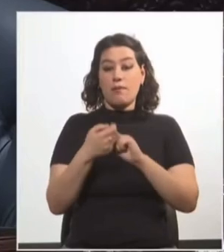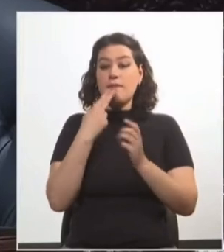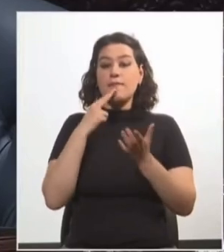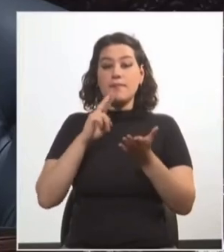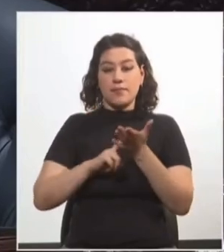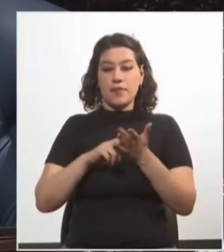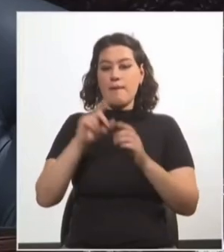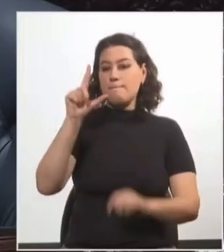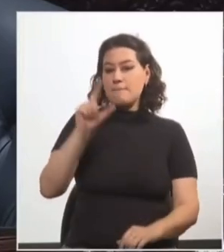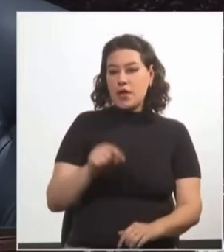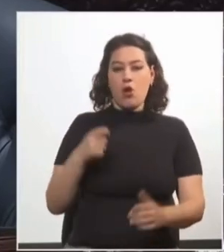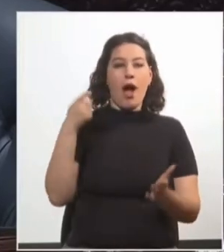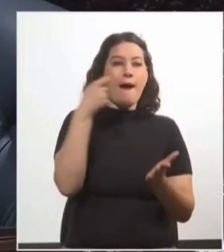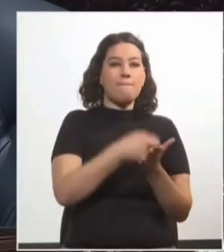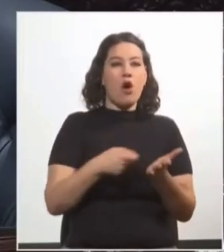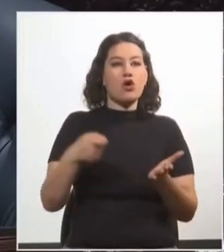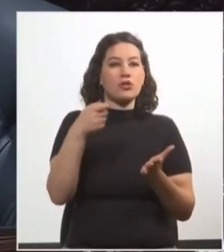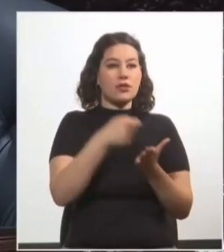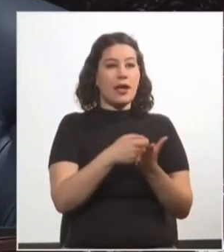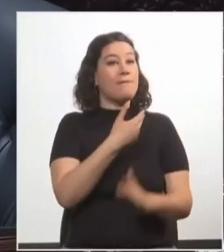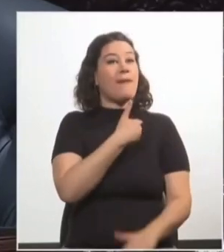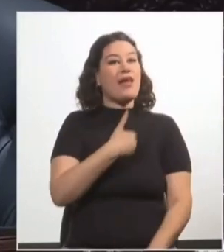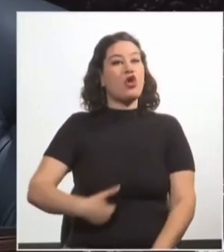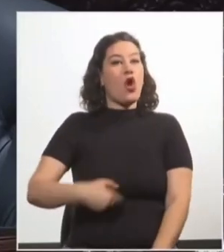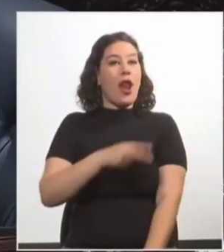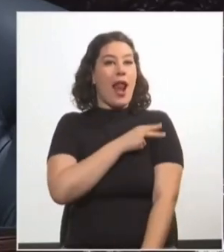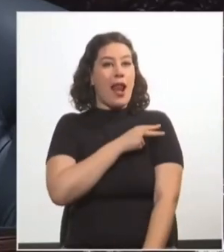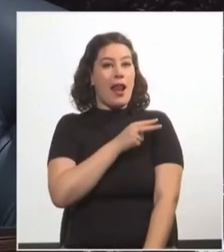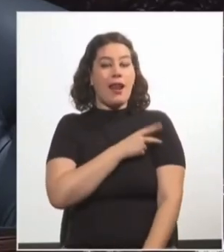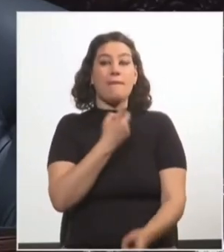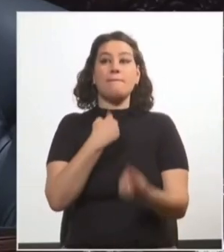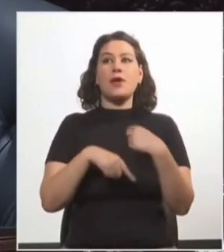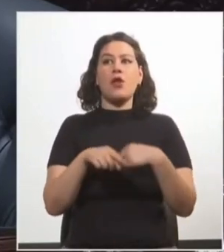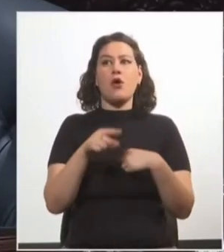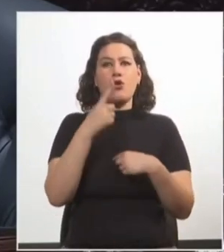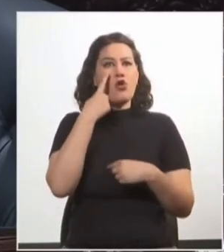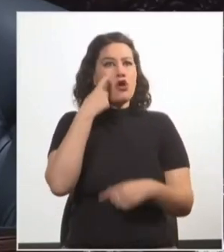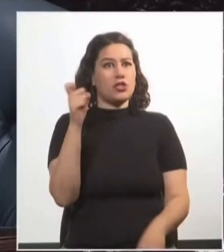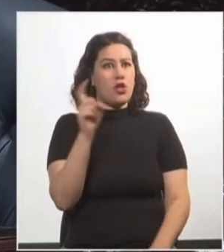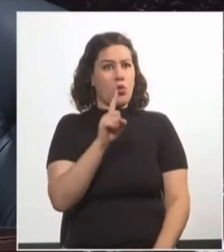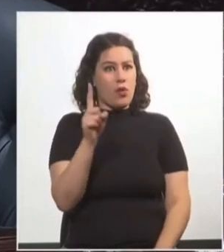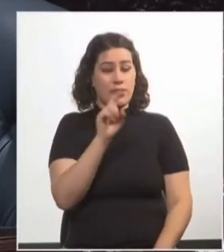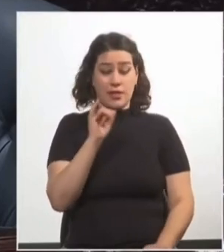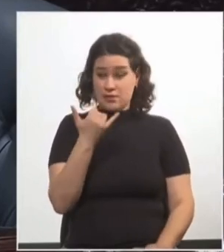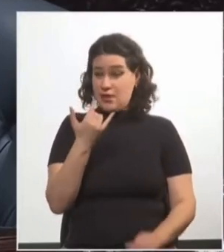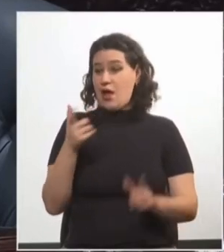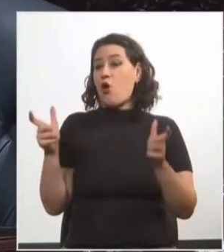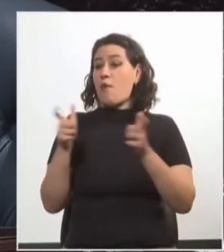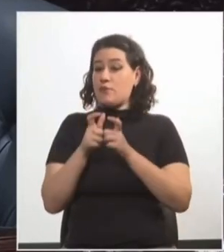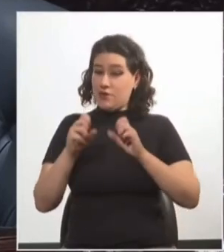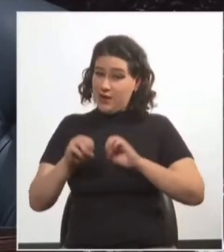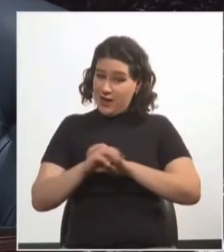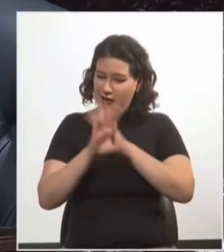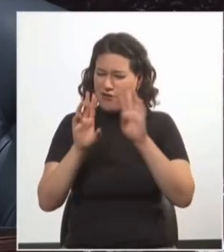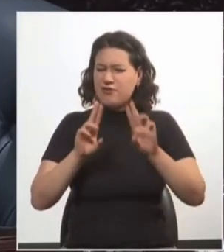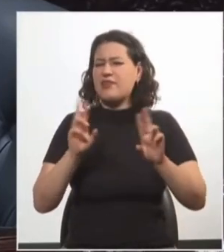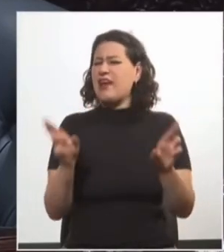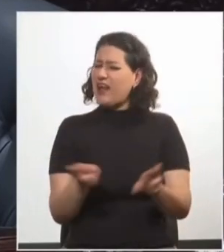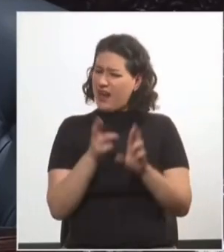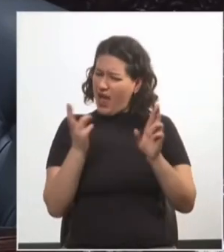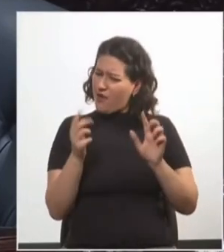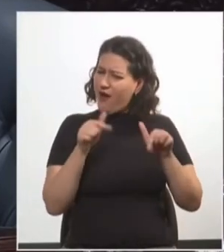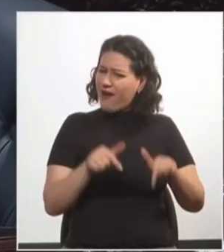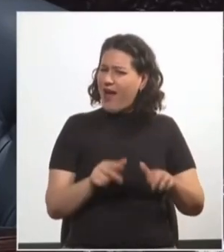aporte patronal, ignorando, soslayando, y esto se aclaró en comisión, es raro que se vuelva a repetir